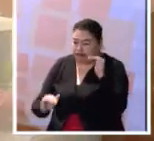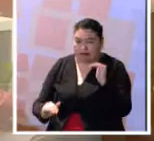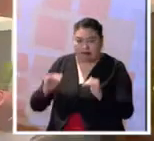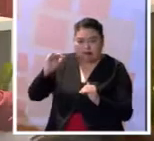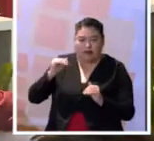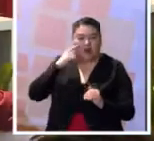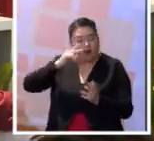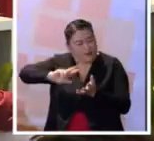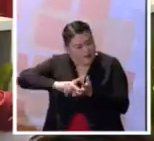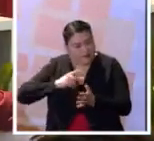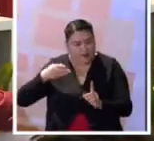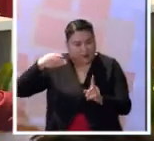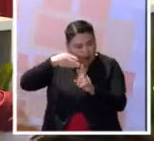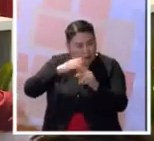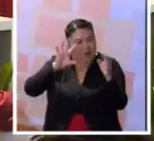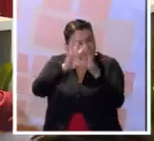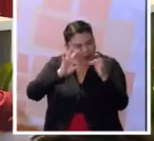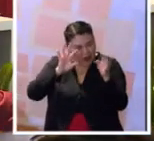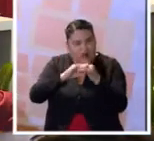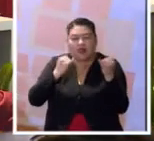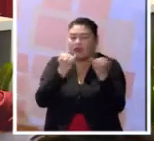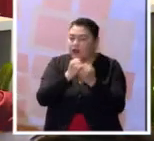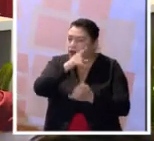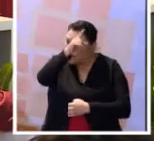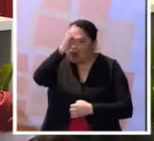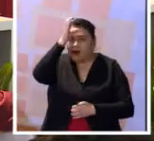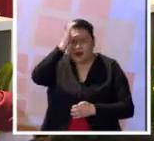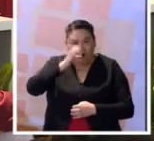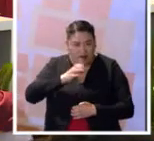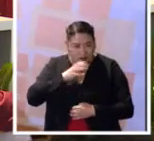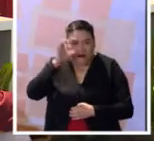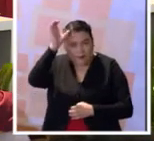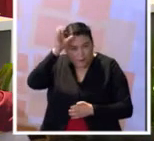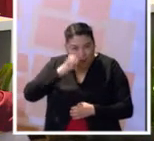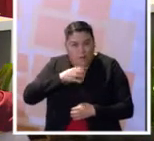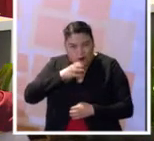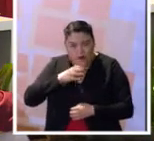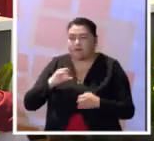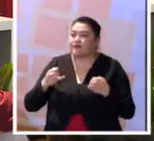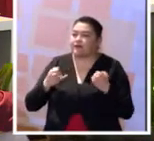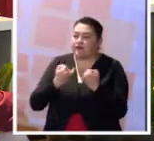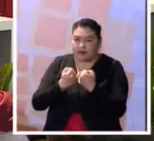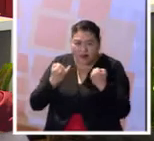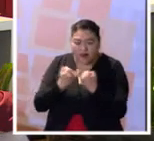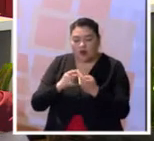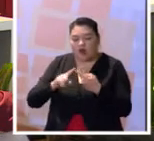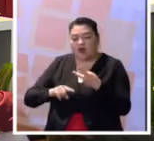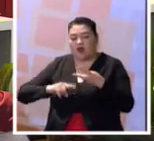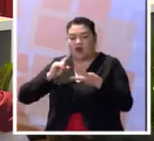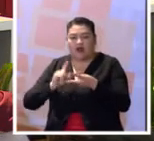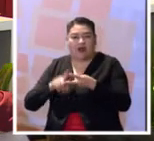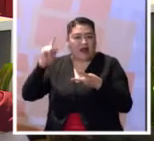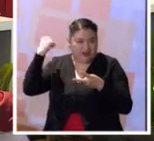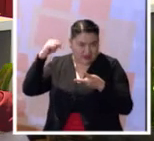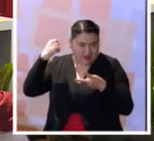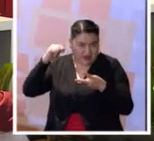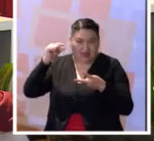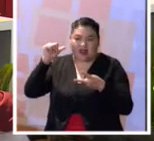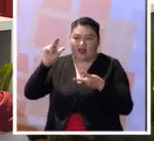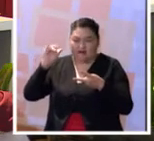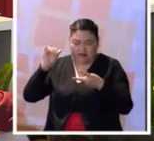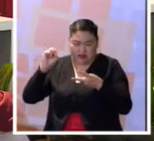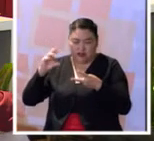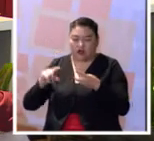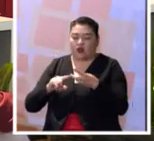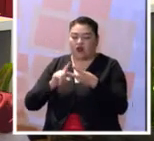Coahuila, otra vez vuelve a ser como Colima, de repente también es hito en México, como Tabasco ha sido hito en México, en el